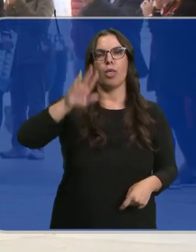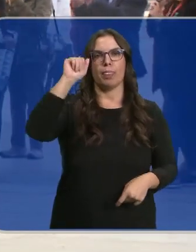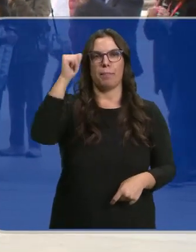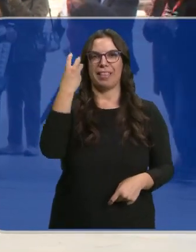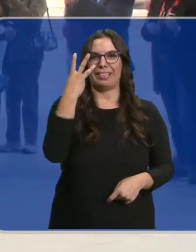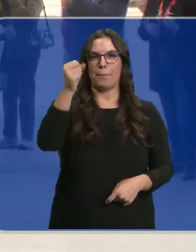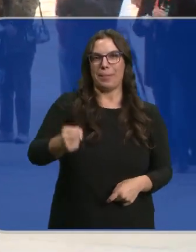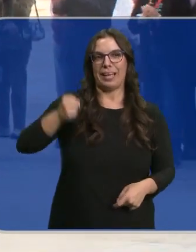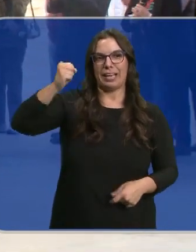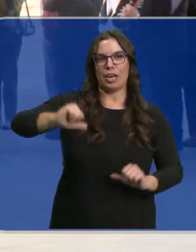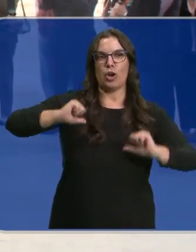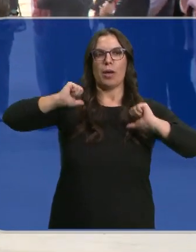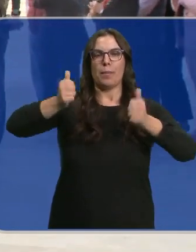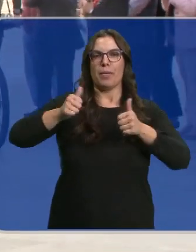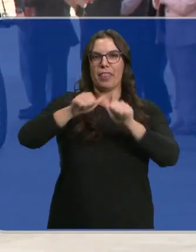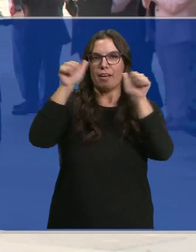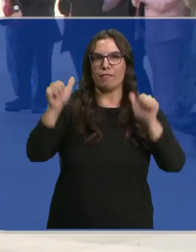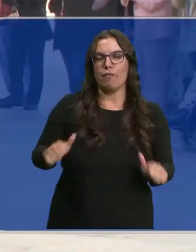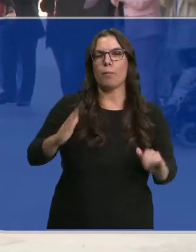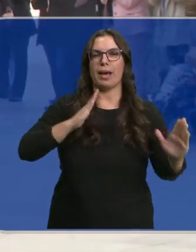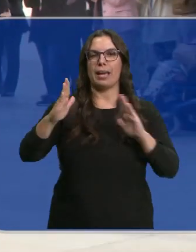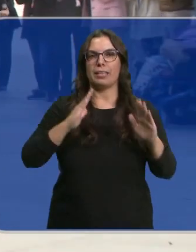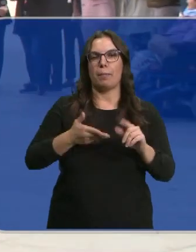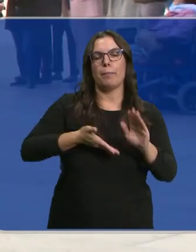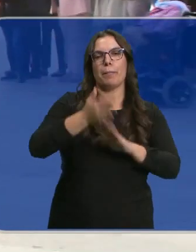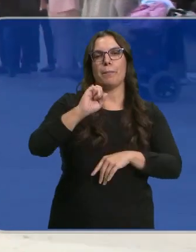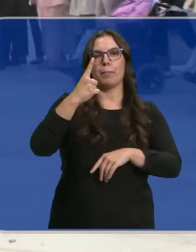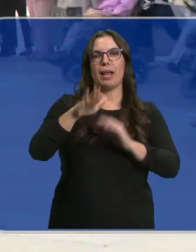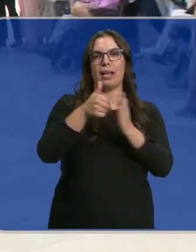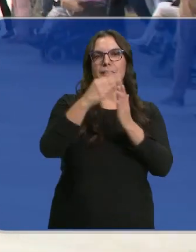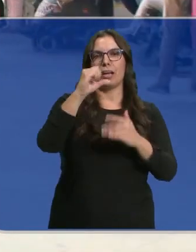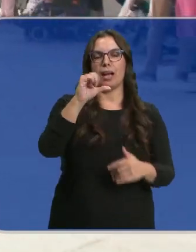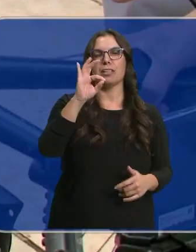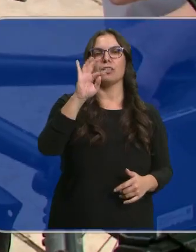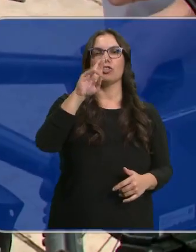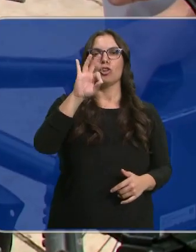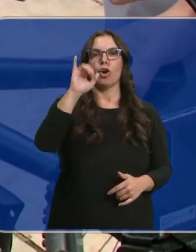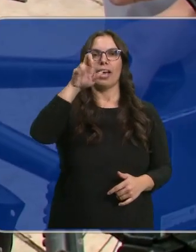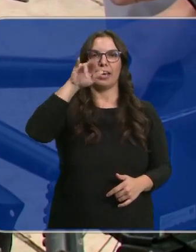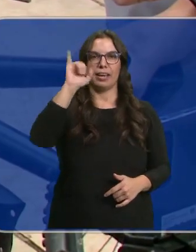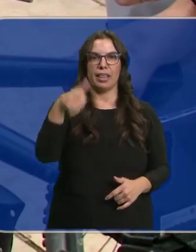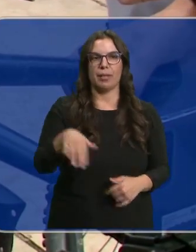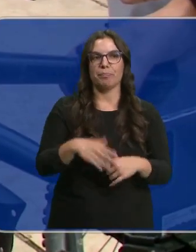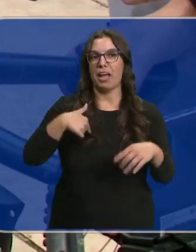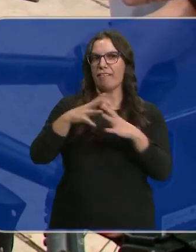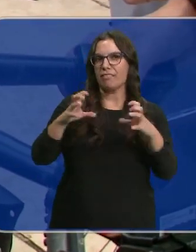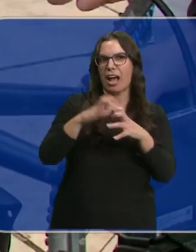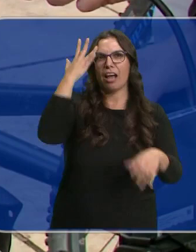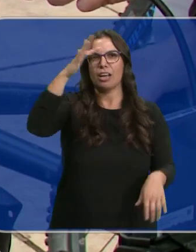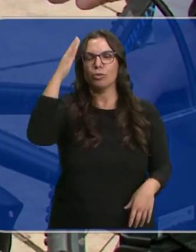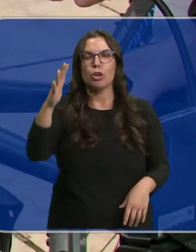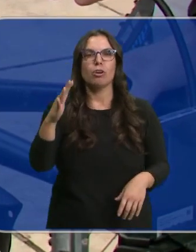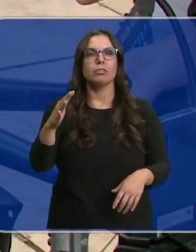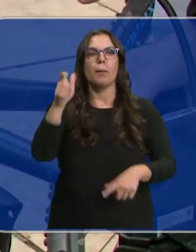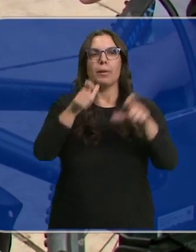a los 3 peregrinos que inician esta primera etapa de Burgos a Castrojeriz. Con muchas ganas e ilusión y lo que venga, que